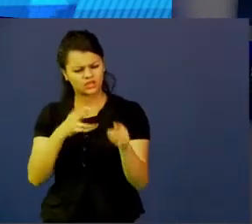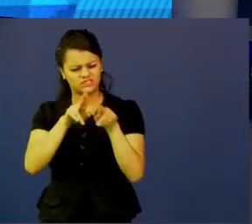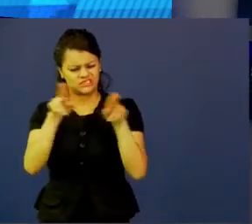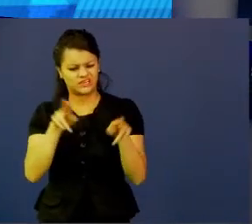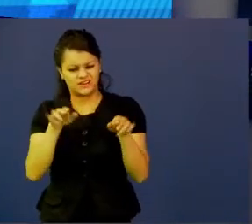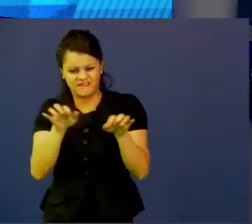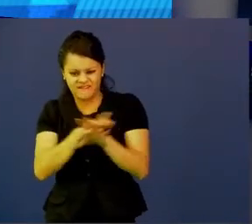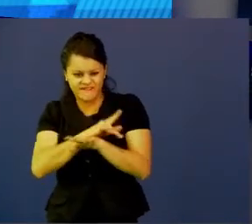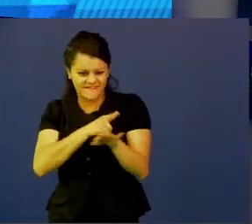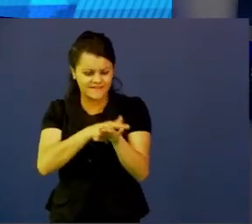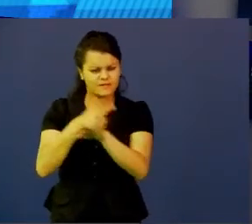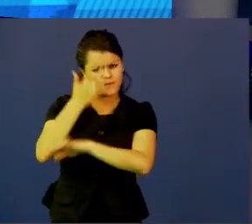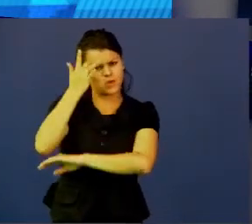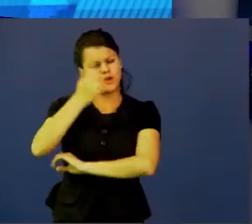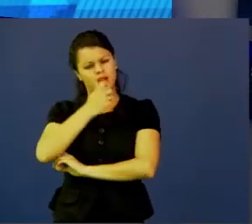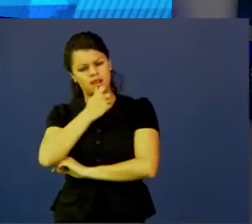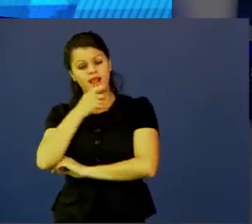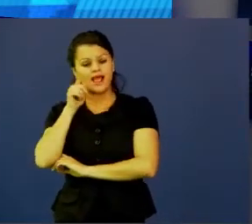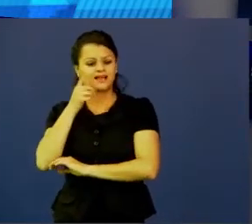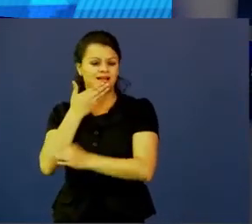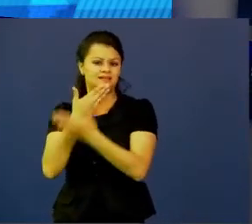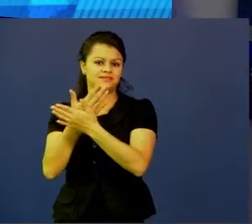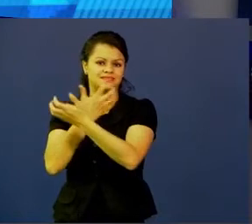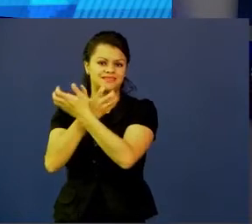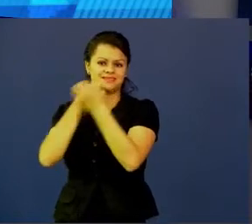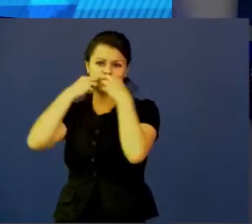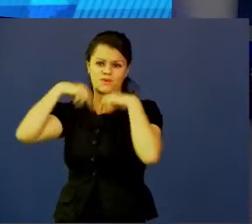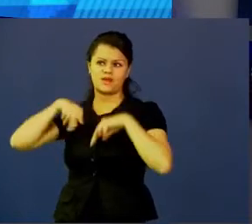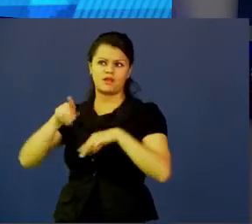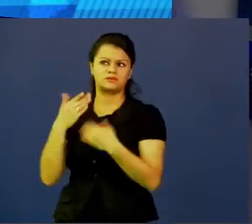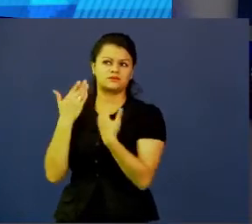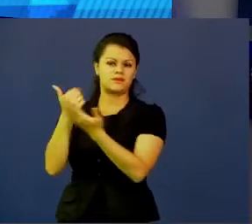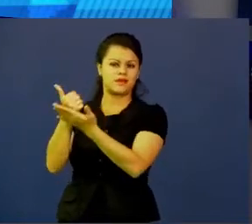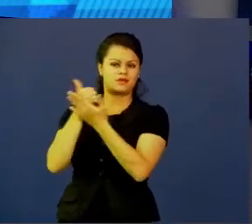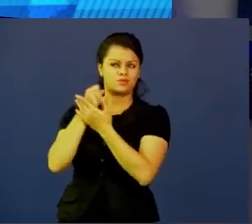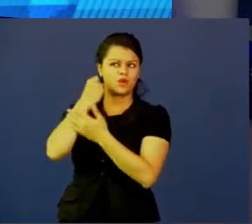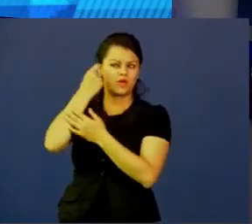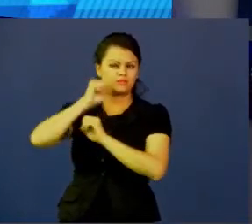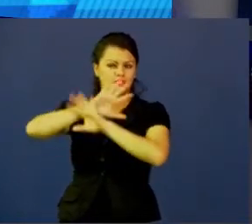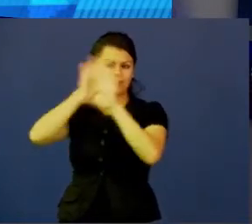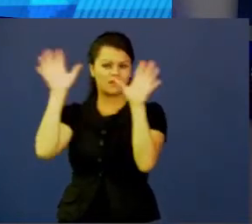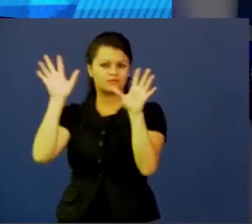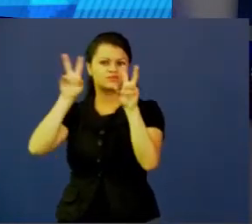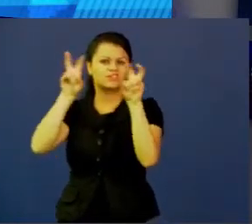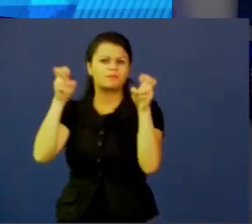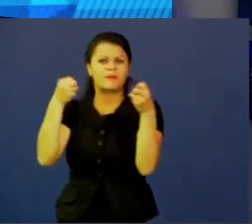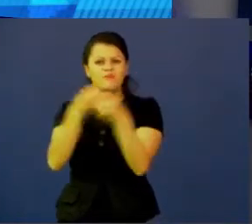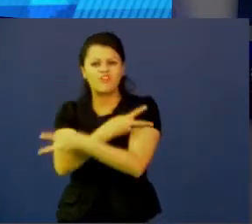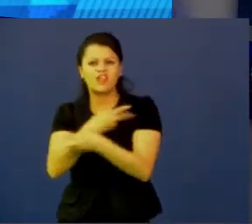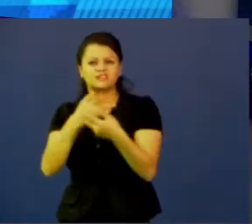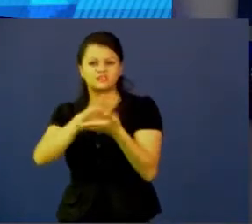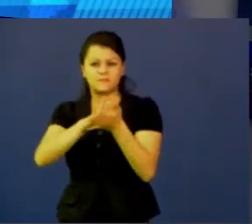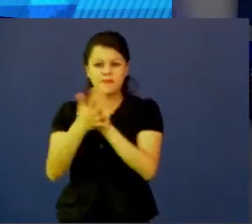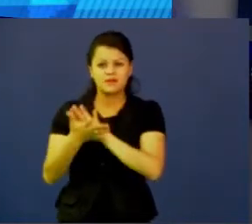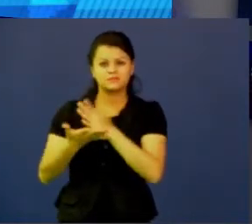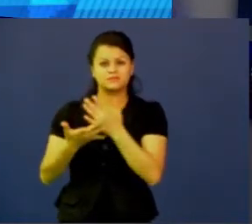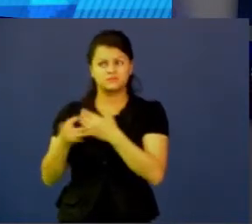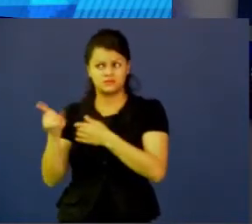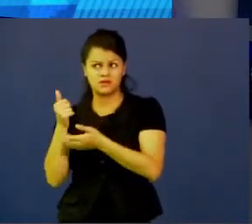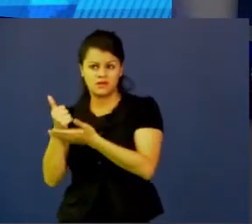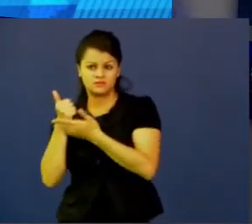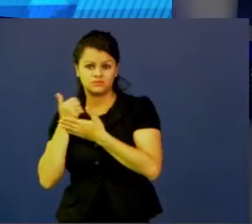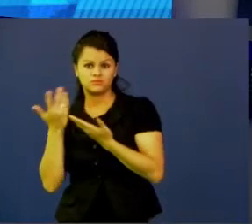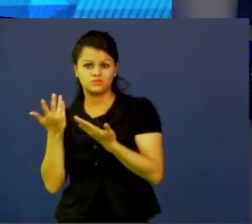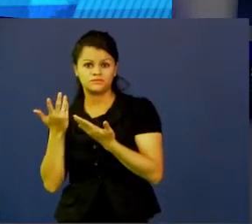las ciencias humanas las que nos han permitido la comprensión de temas como la violencia y la paz.